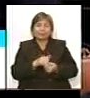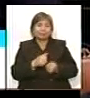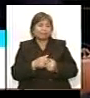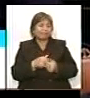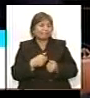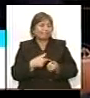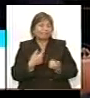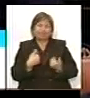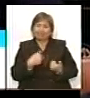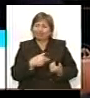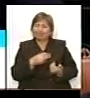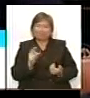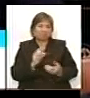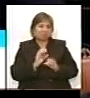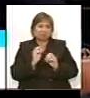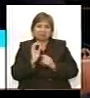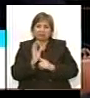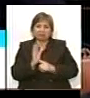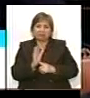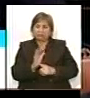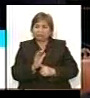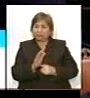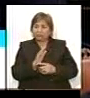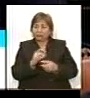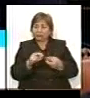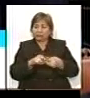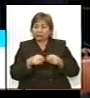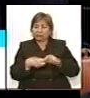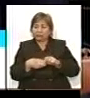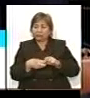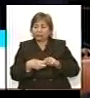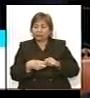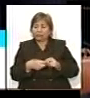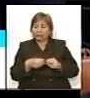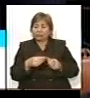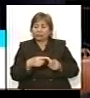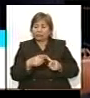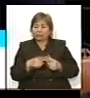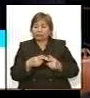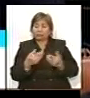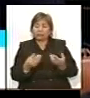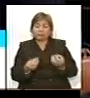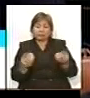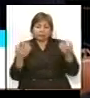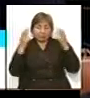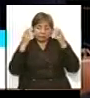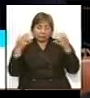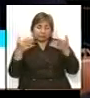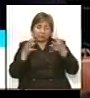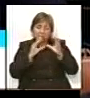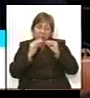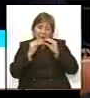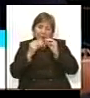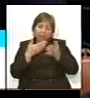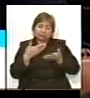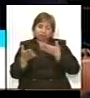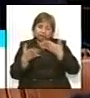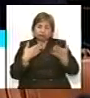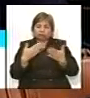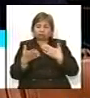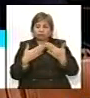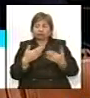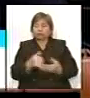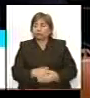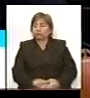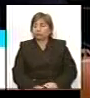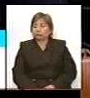nosotros ahorita no representa un problema realmente. Entonces, el tema es coordinar. Yo creo que en estos temas es básicamente